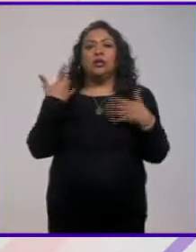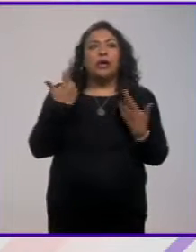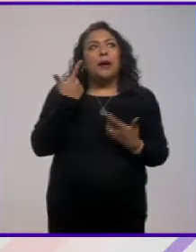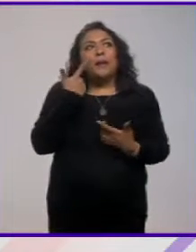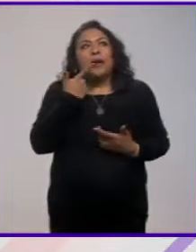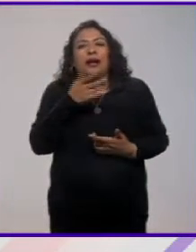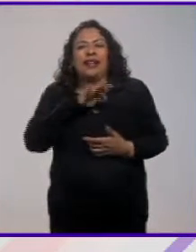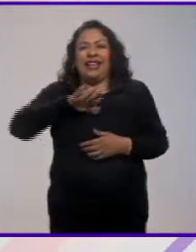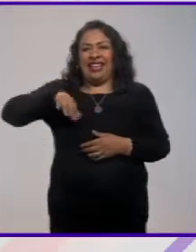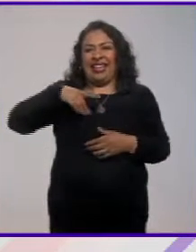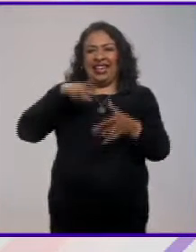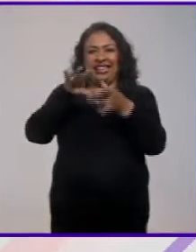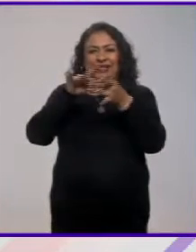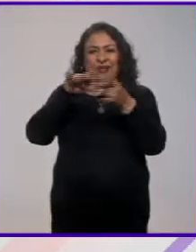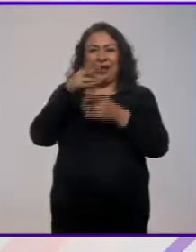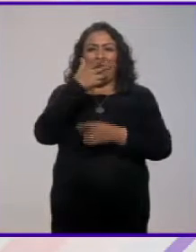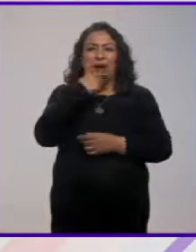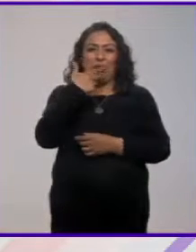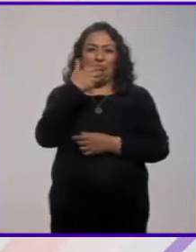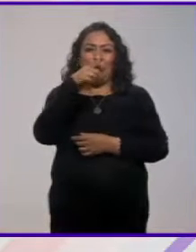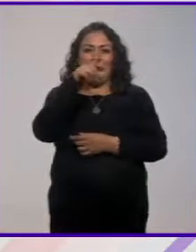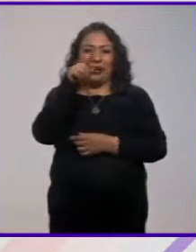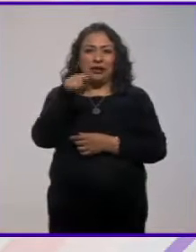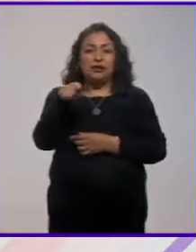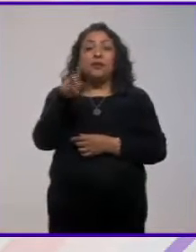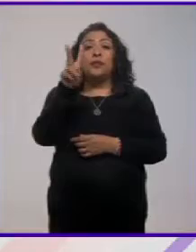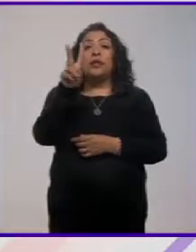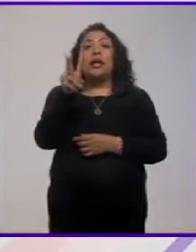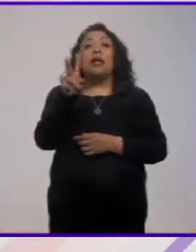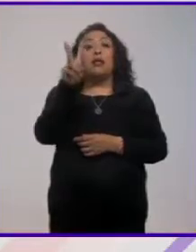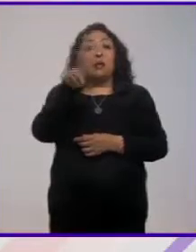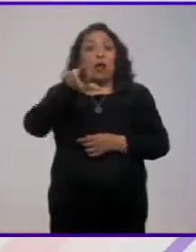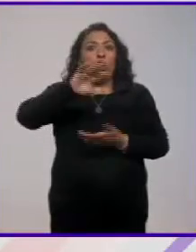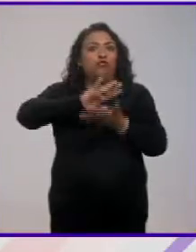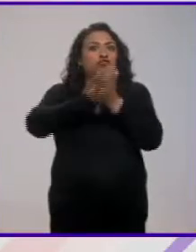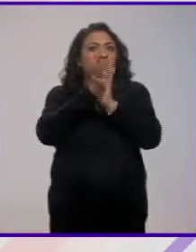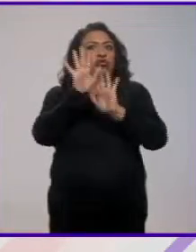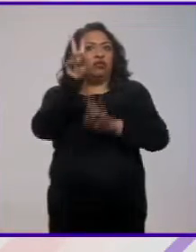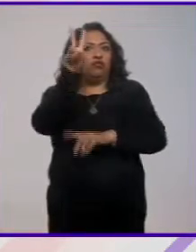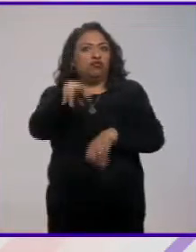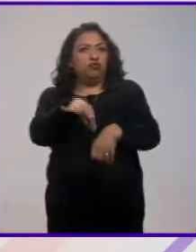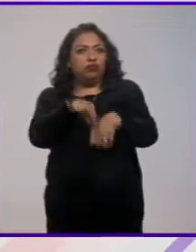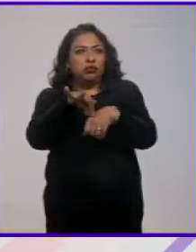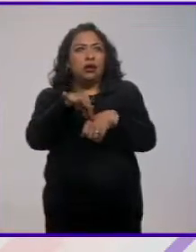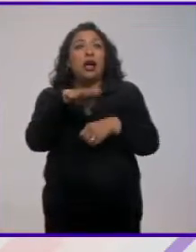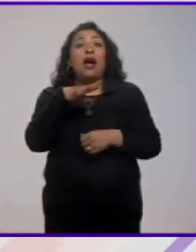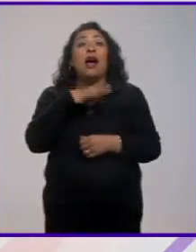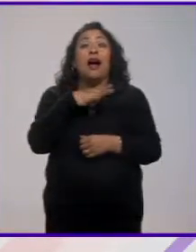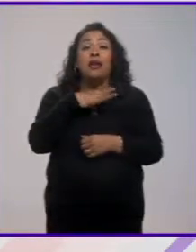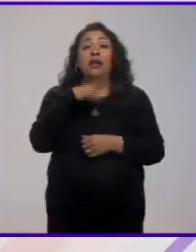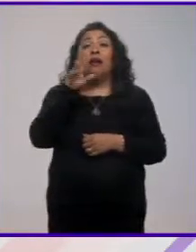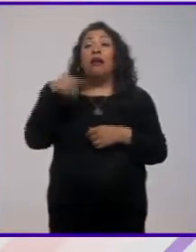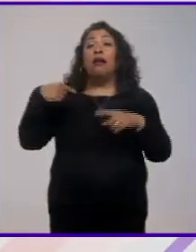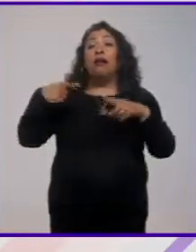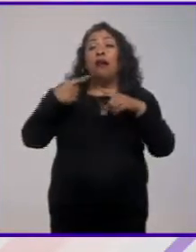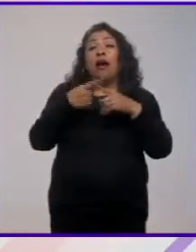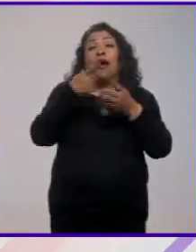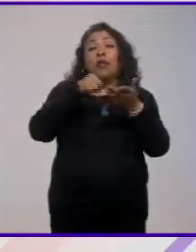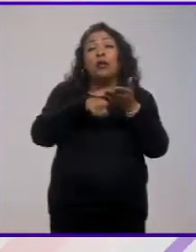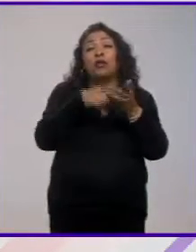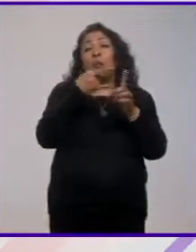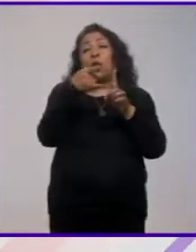yo a Guamansi en otra entrevista, que hoy es una gran realidad Notimex, porque han pasado por sus